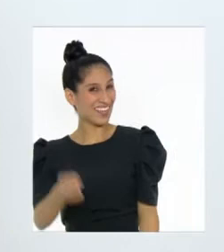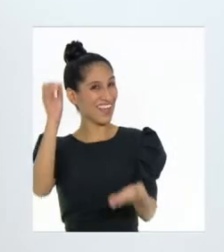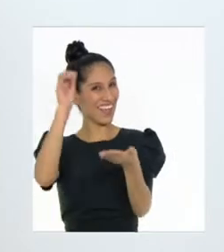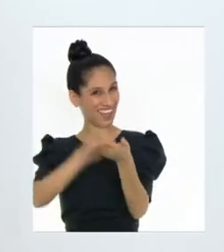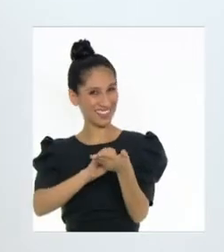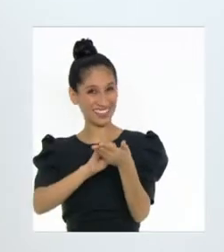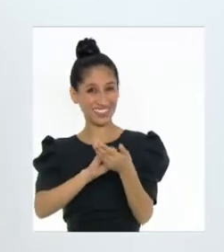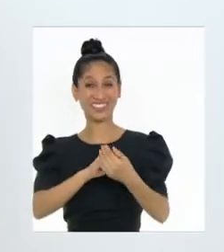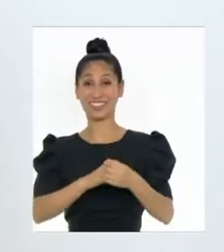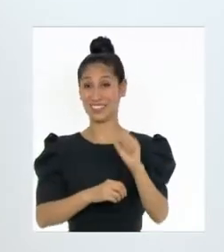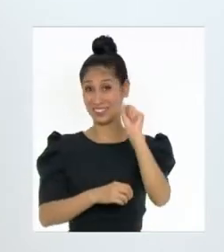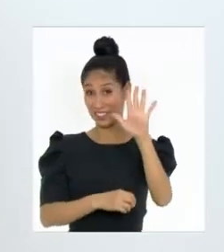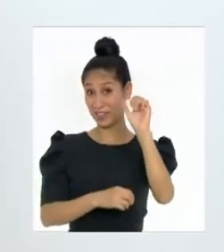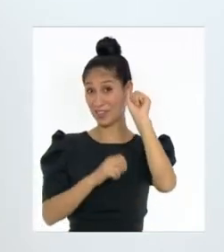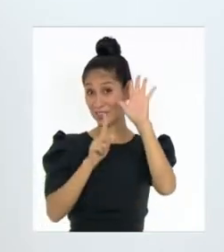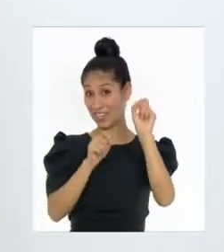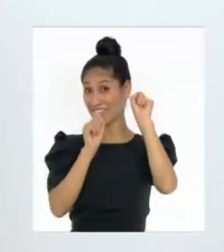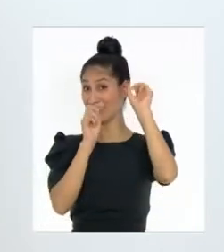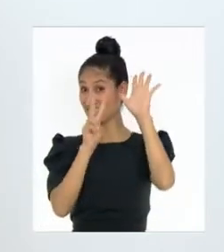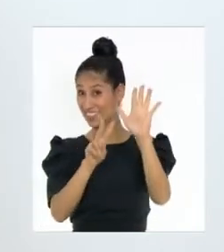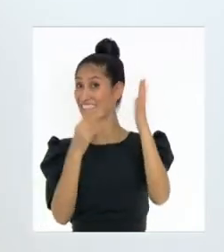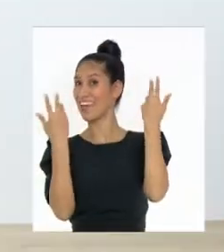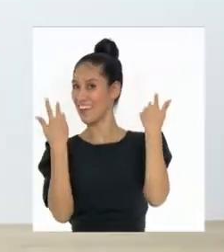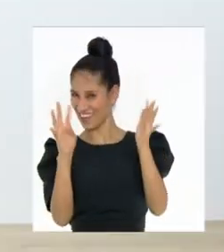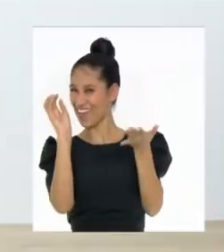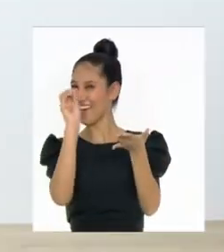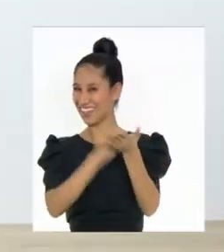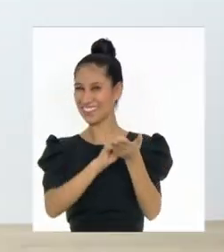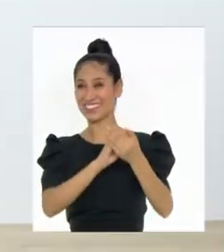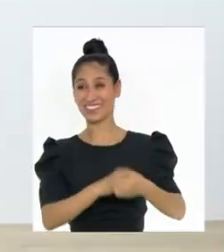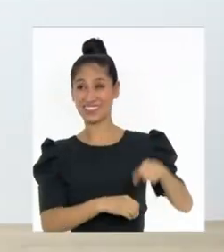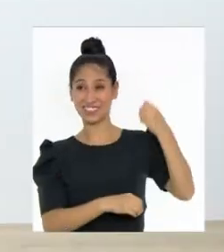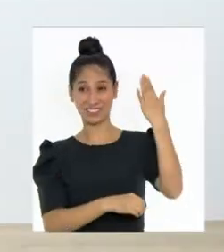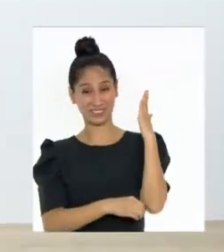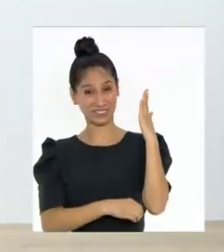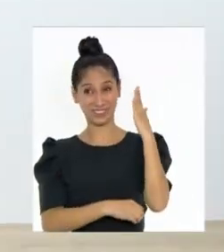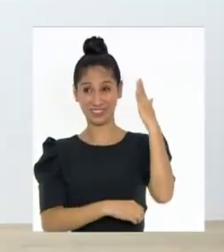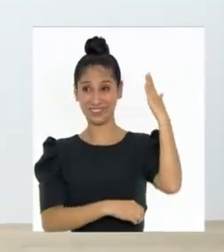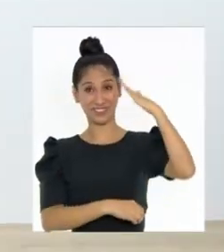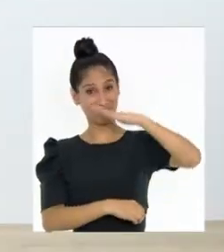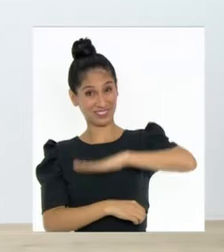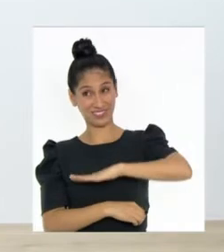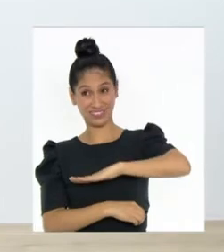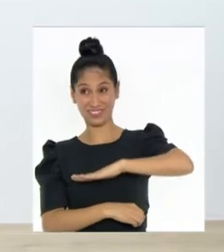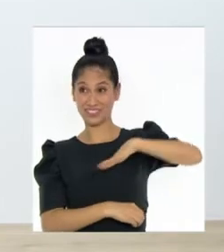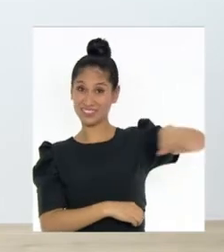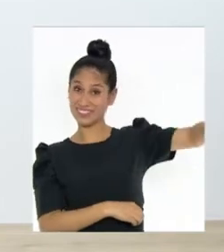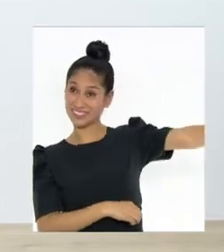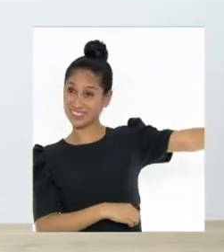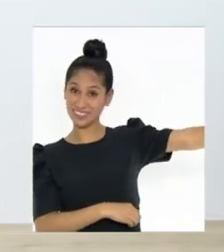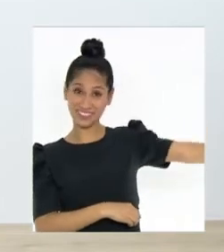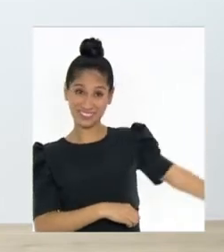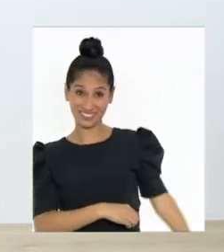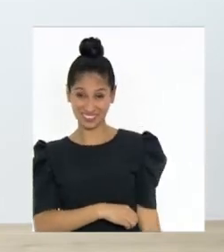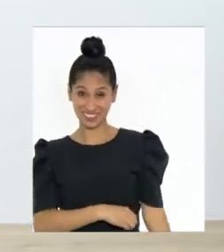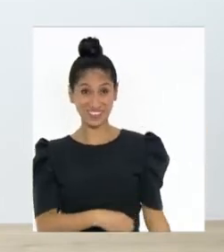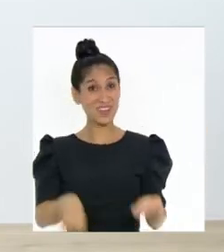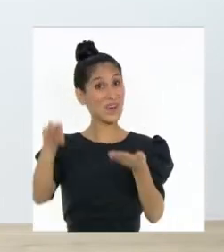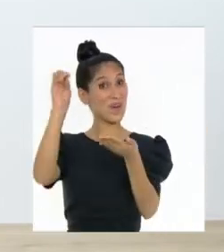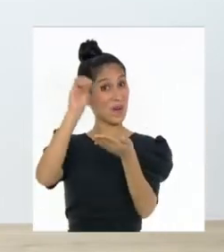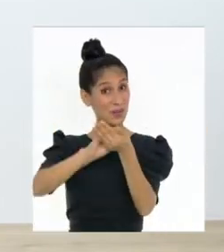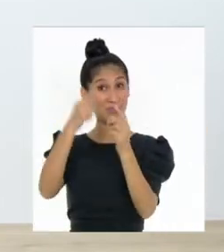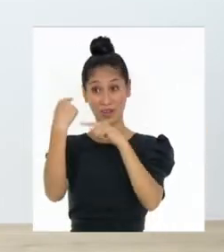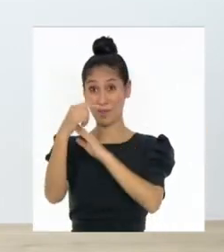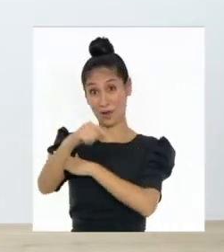más. 5, 6, 7, va. Y 1, 2, 3, 4. Repetimos con la